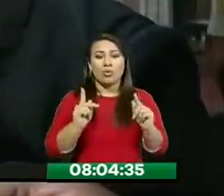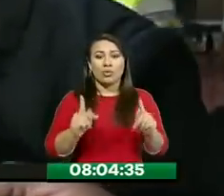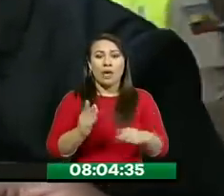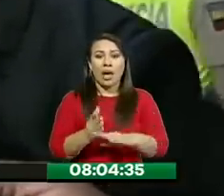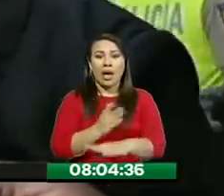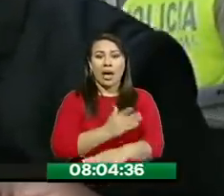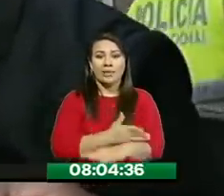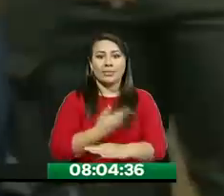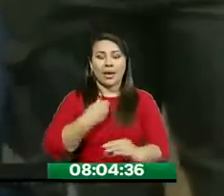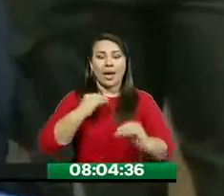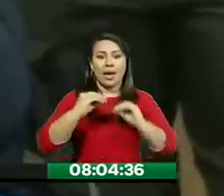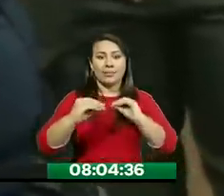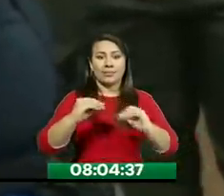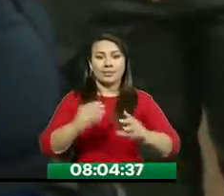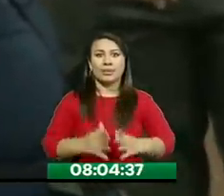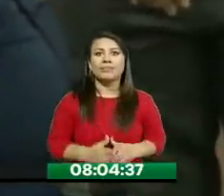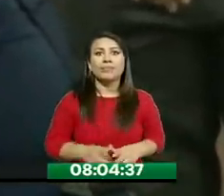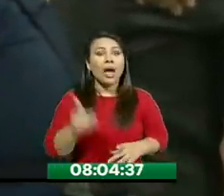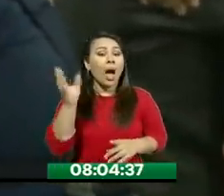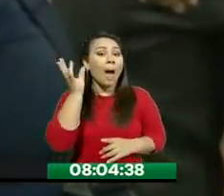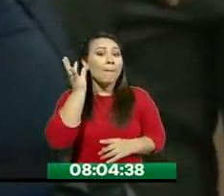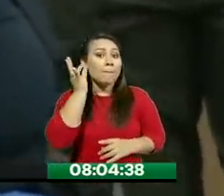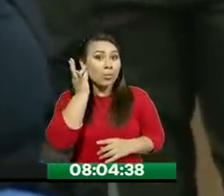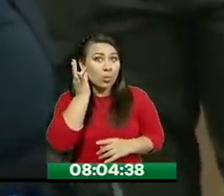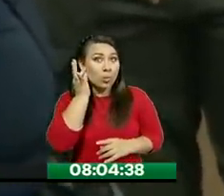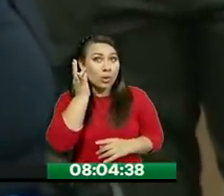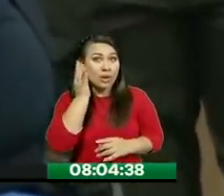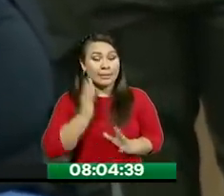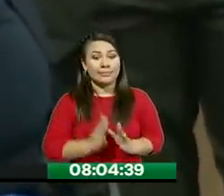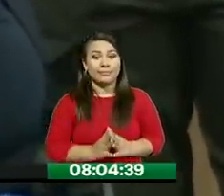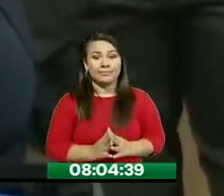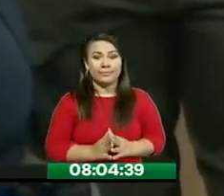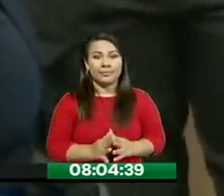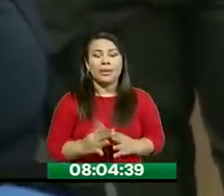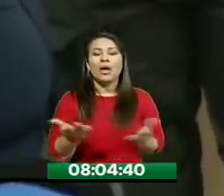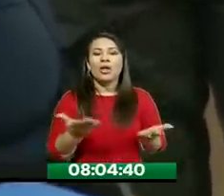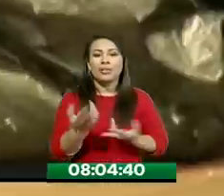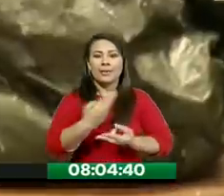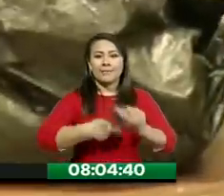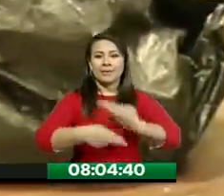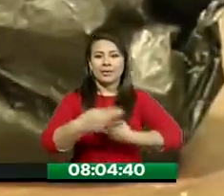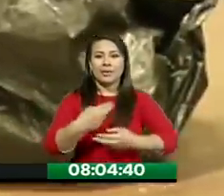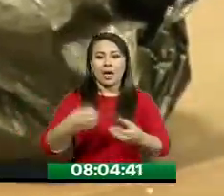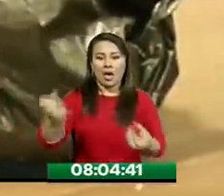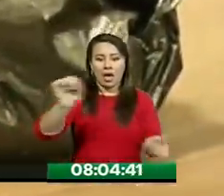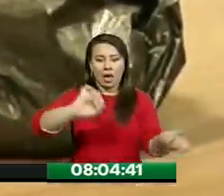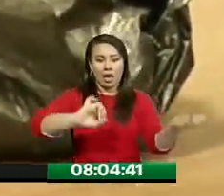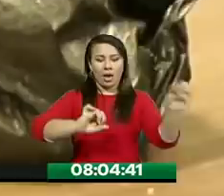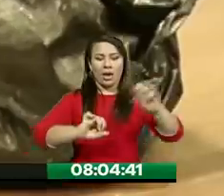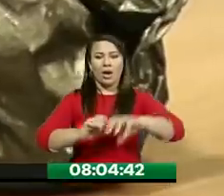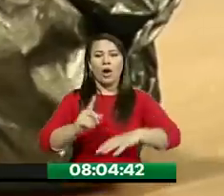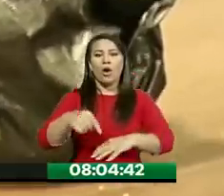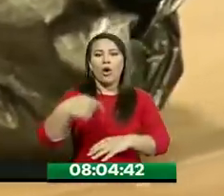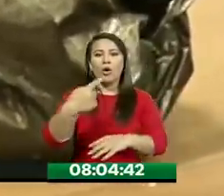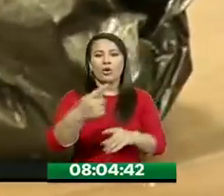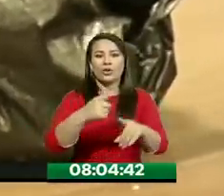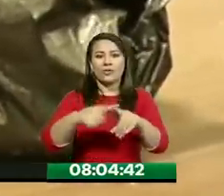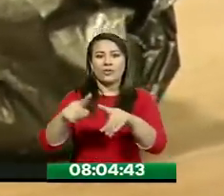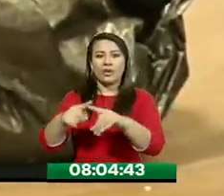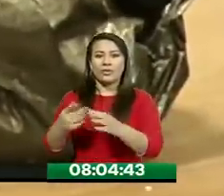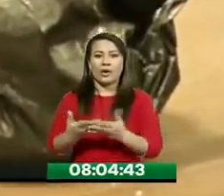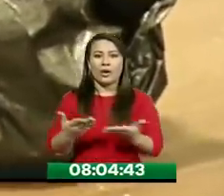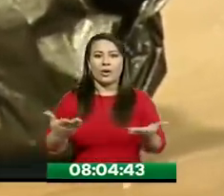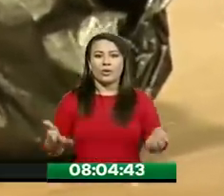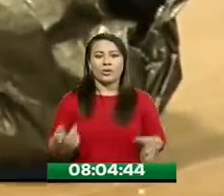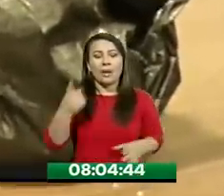a este par de delincuentes. La fémina, al parecer, expendía el alcaloide mezclado con otros elementos, con el fin